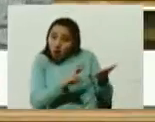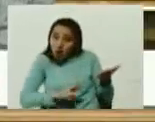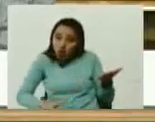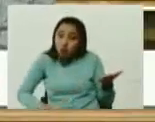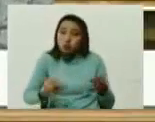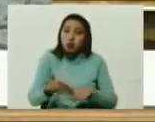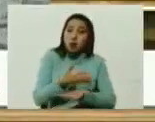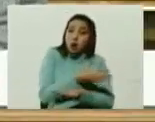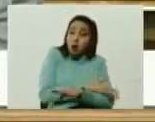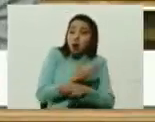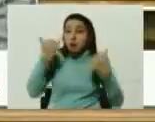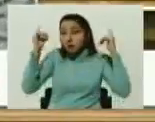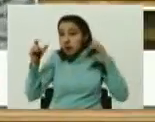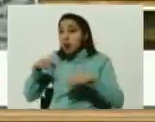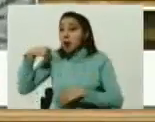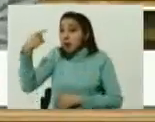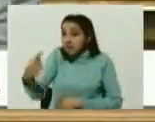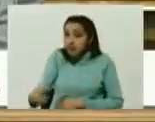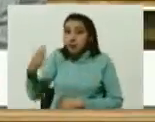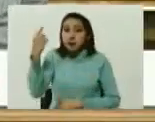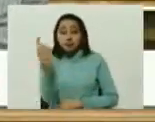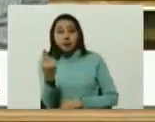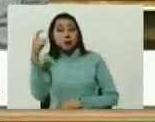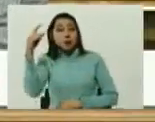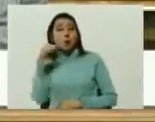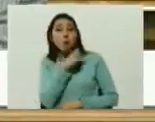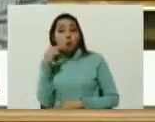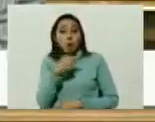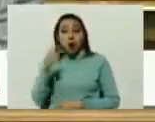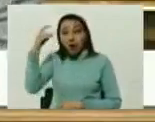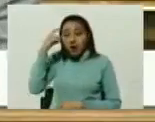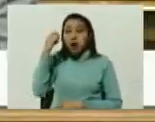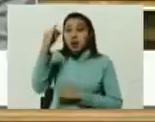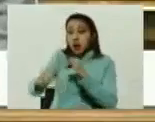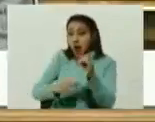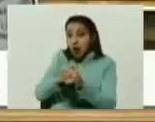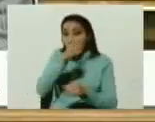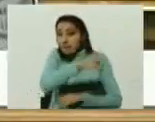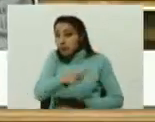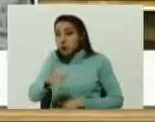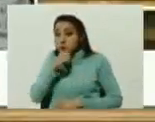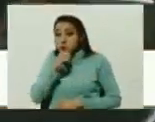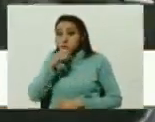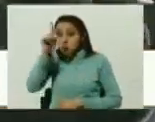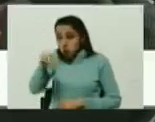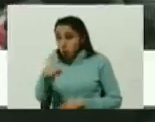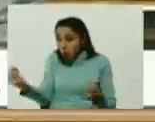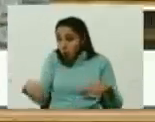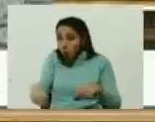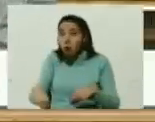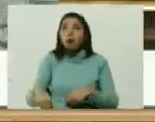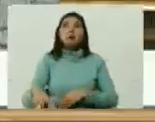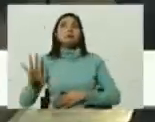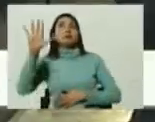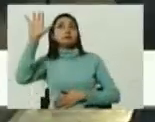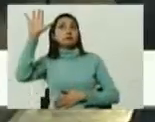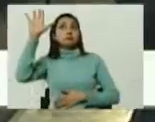el día de mañana 1º de octubre día internacional de las personas de edad a 0 conocida la costumbre